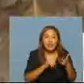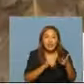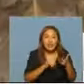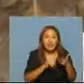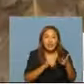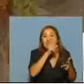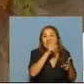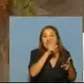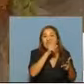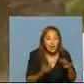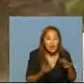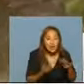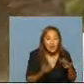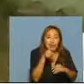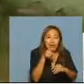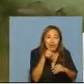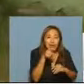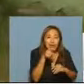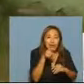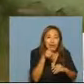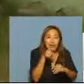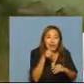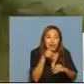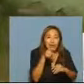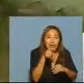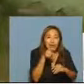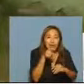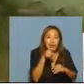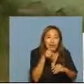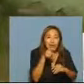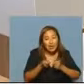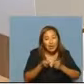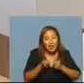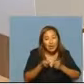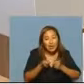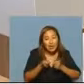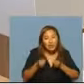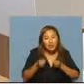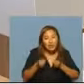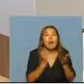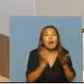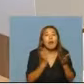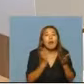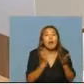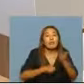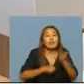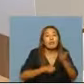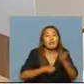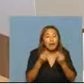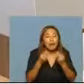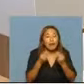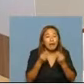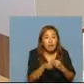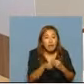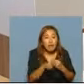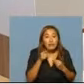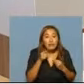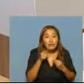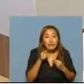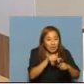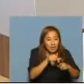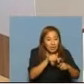que esto es un bien que se le hace a todos, por lo tanto, vamos a continuar haciendo el esfuerzo para hacerlo. y evidentemente con lo que el productor